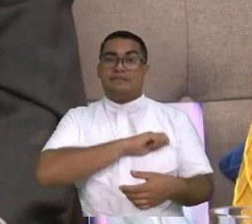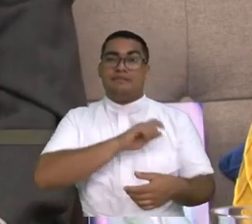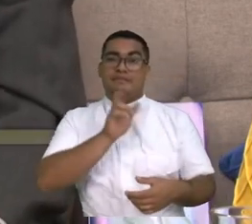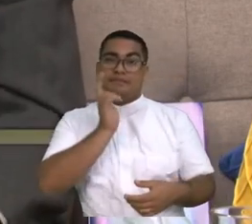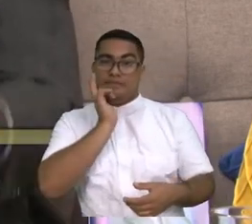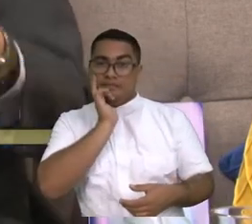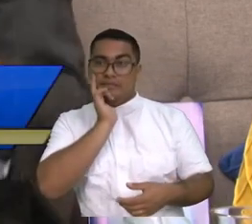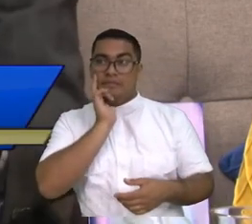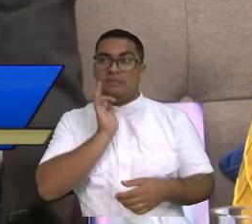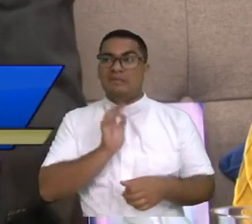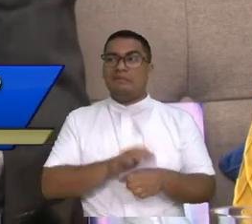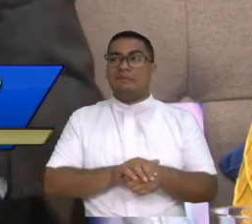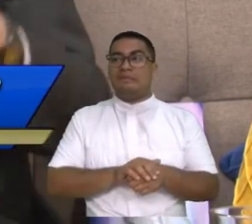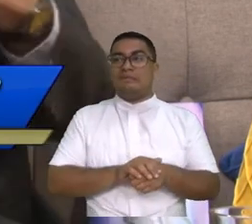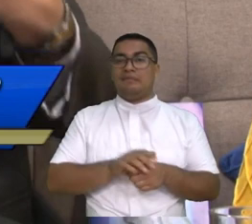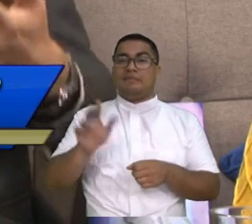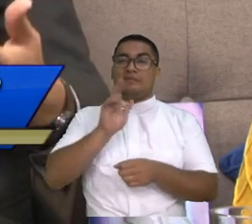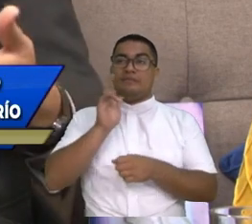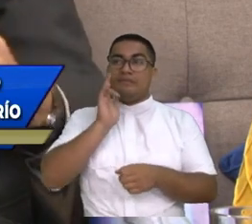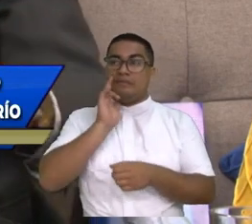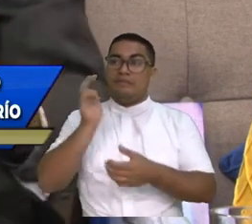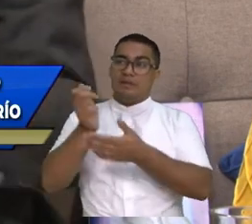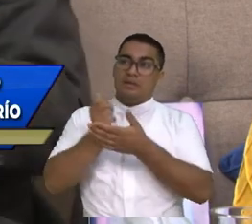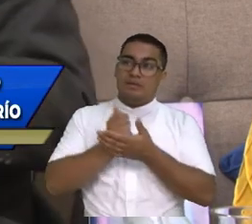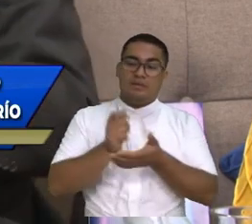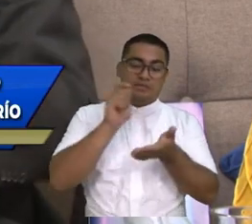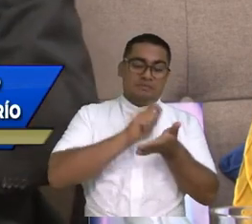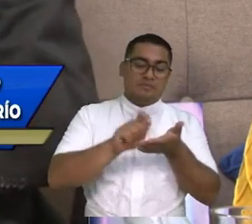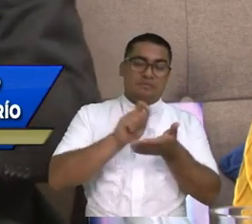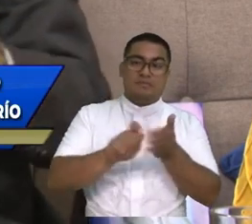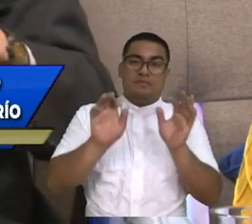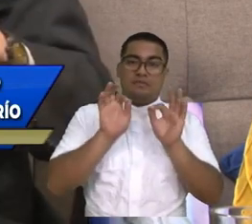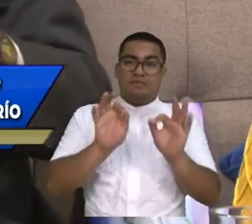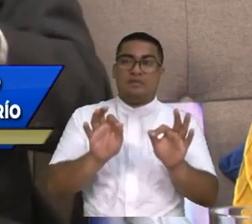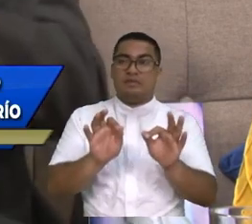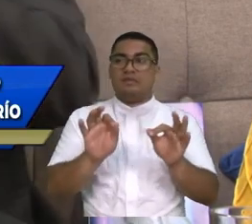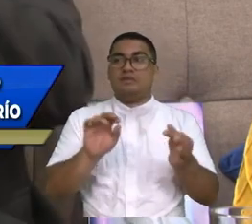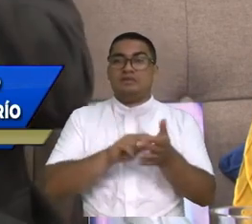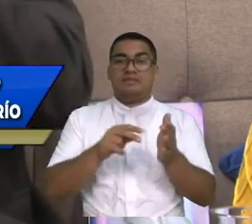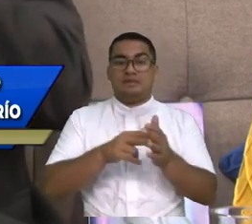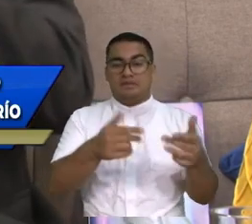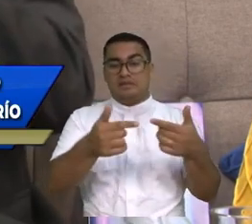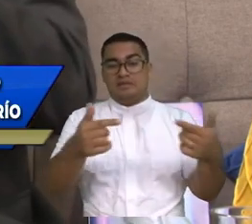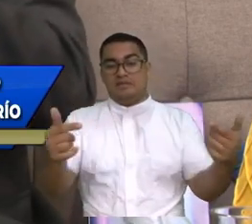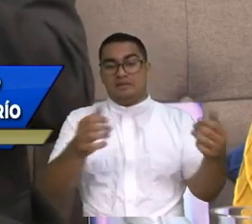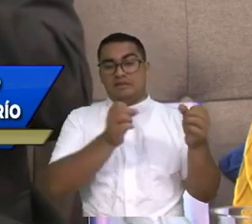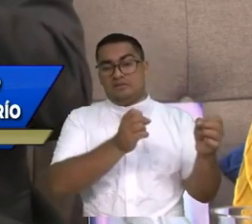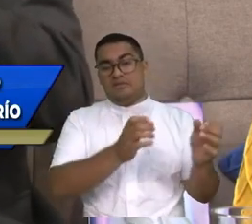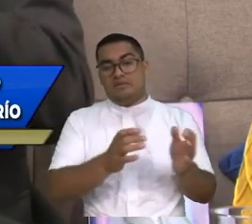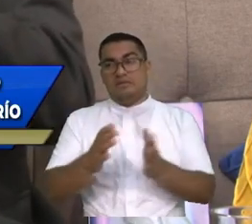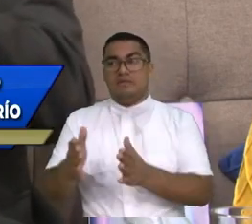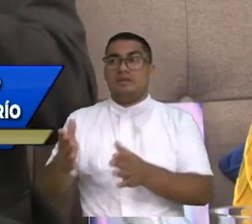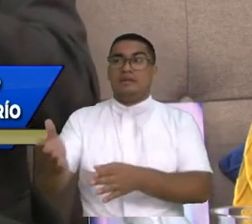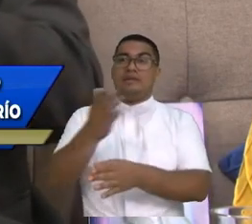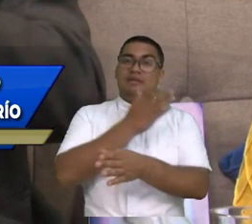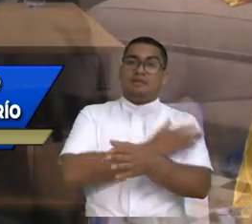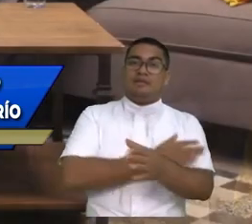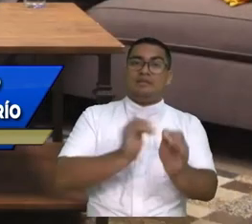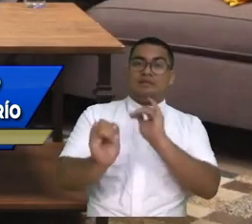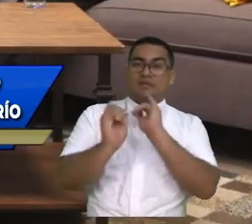celebramos, y nos ayuda a escribir bien, nos ayuda a no tener ataduras. Rubén, que el idioma estaba